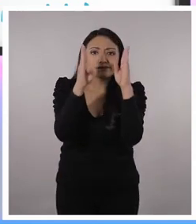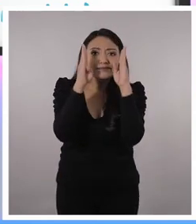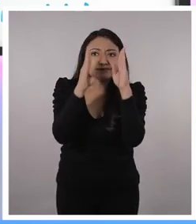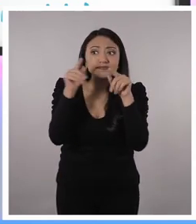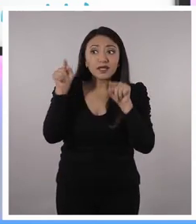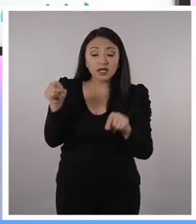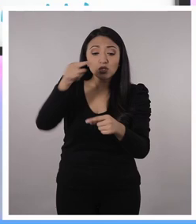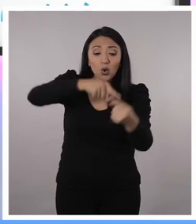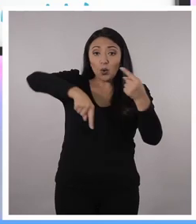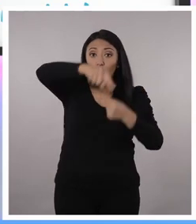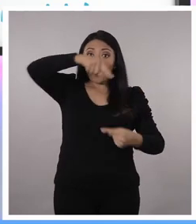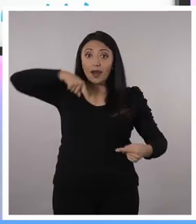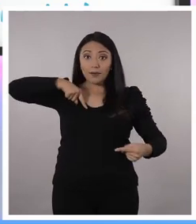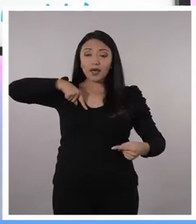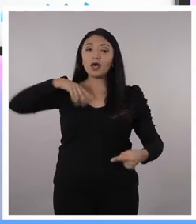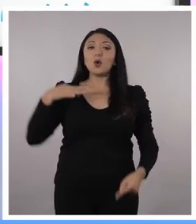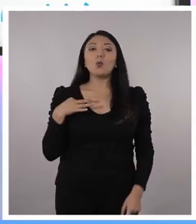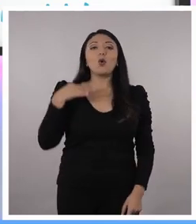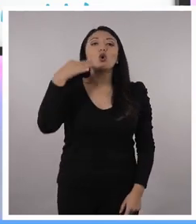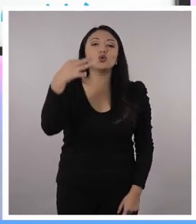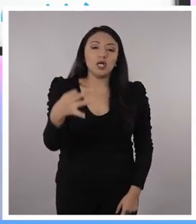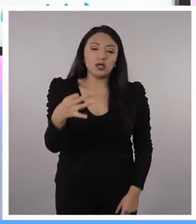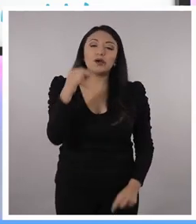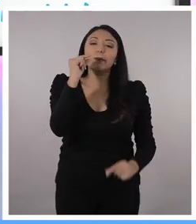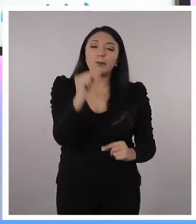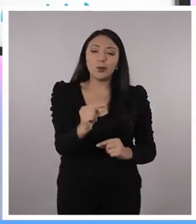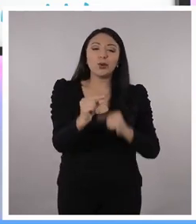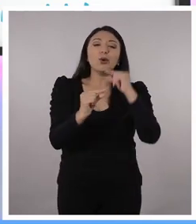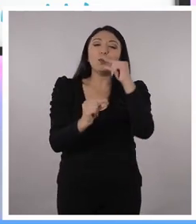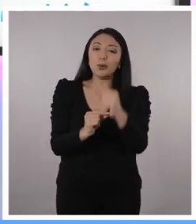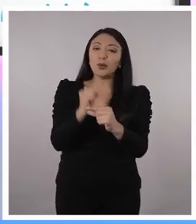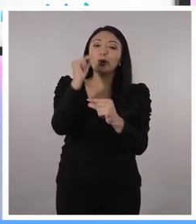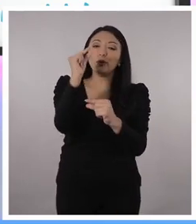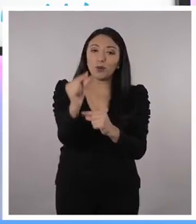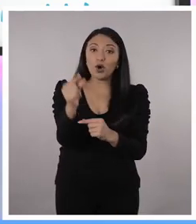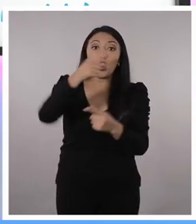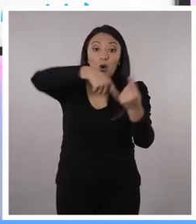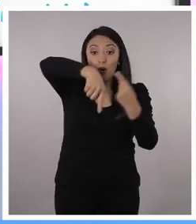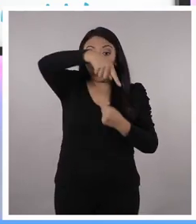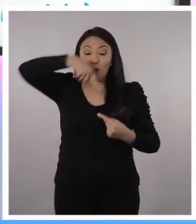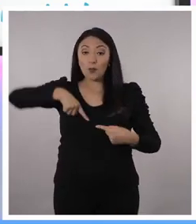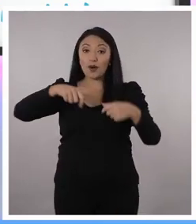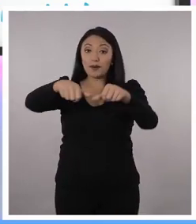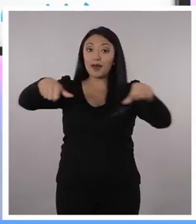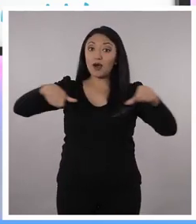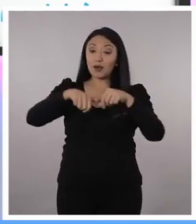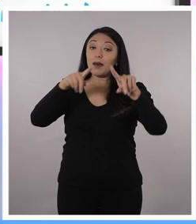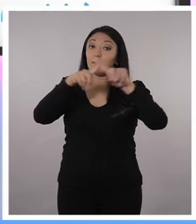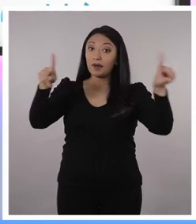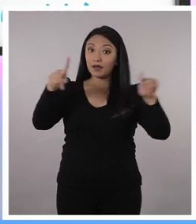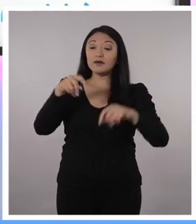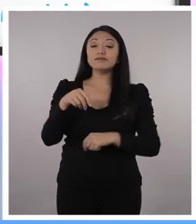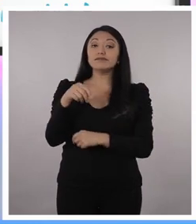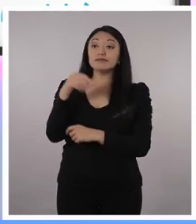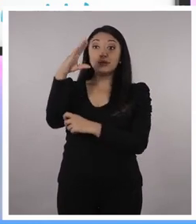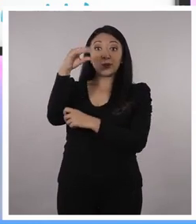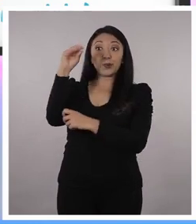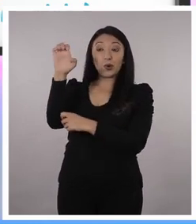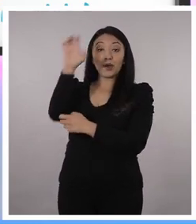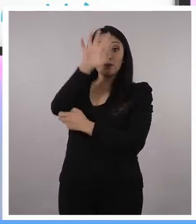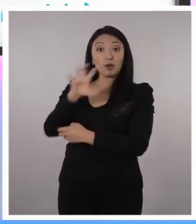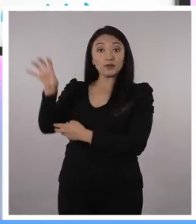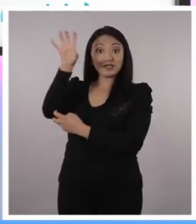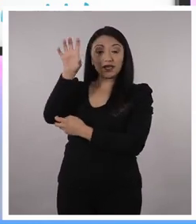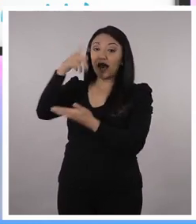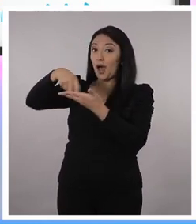cuenta que este retorno es voluntario y va a ser paulatino. Lo haremos poco a poco, tomando siempre en cuenta la autorización del COE cantonal